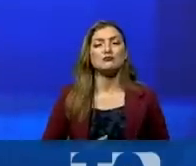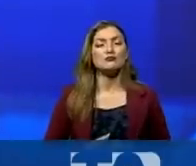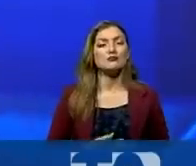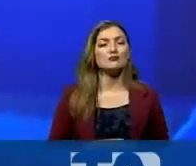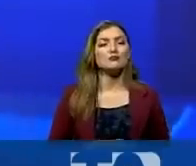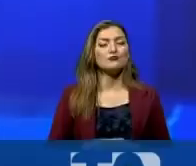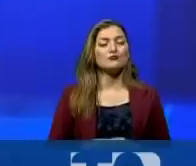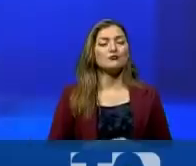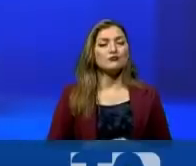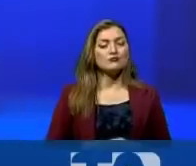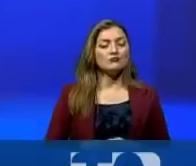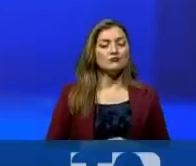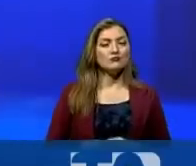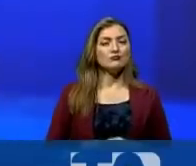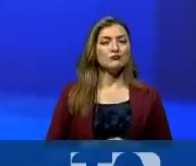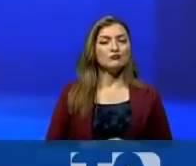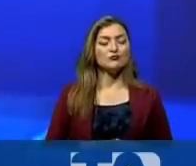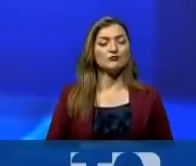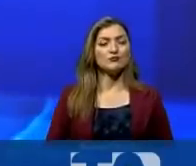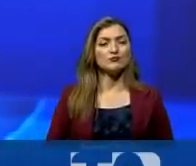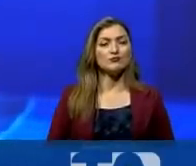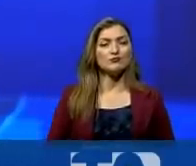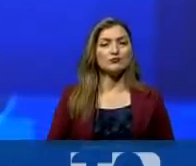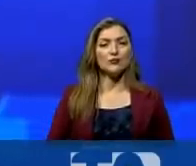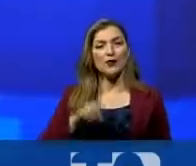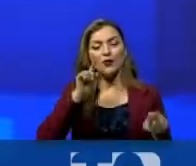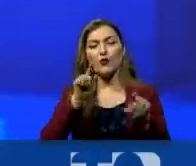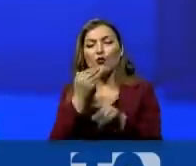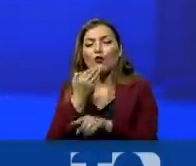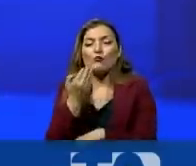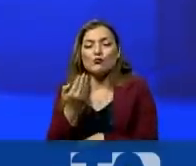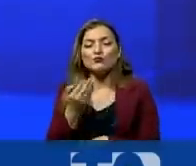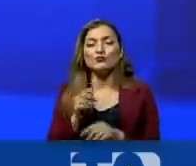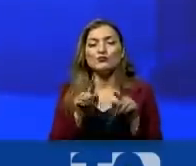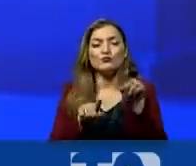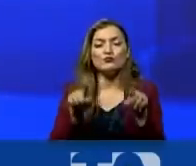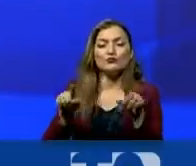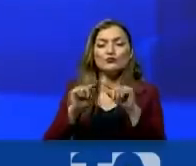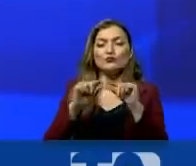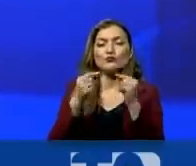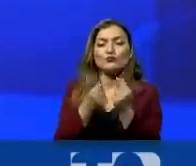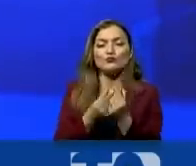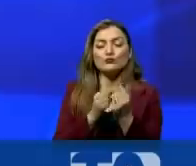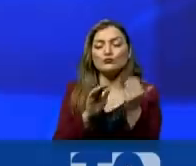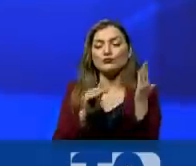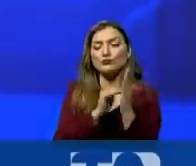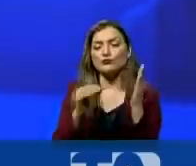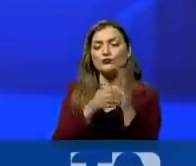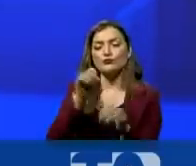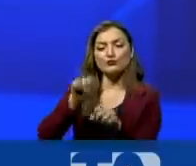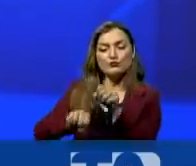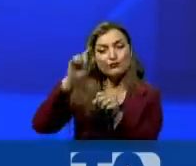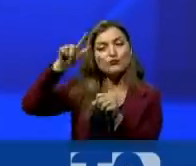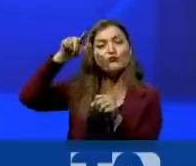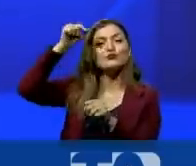acuerdo a veces y sentimos en él como en cómo llegar a esos consensos pero hay ciertos grupos que generan una oposición destructiva